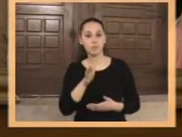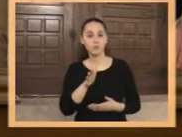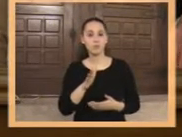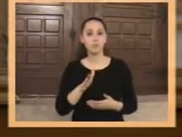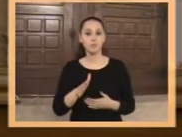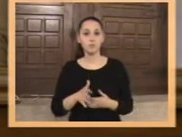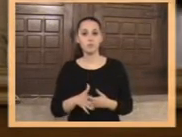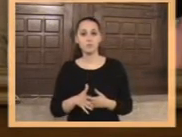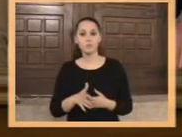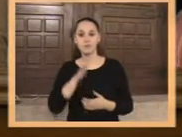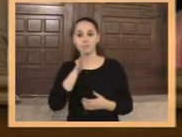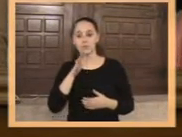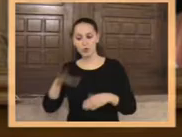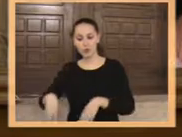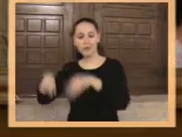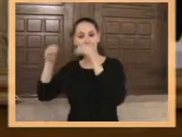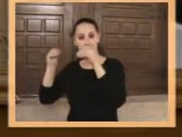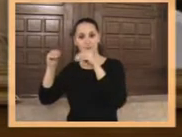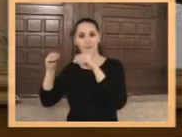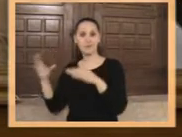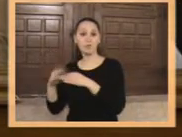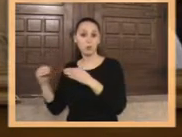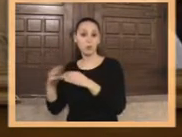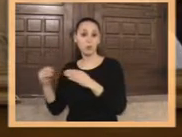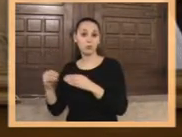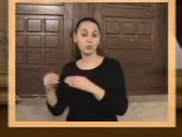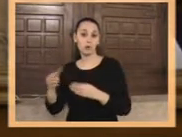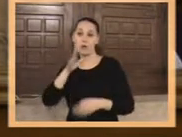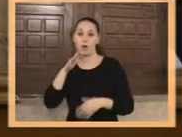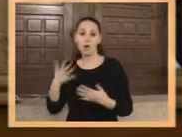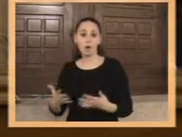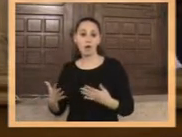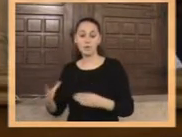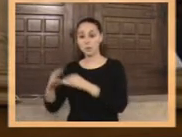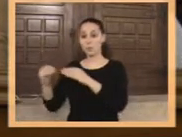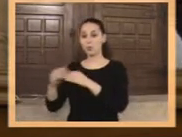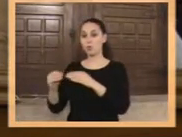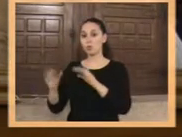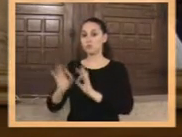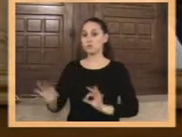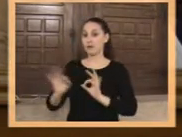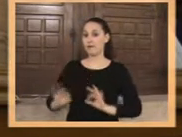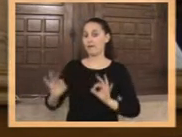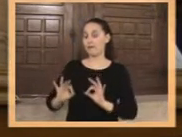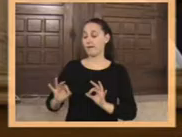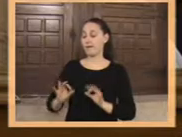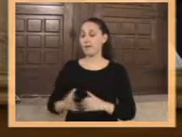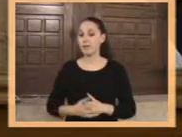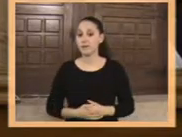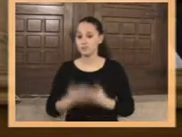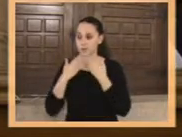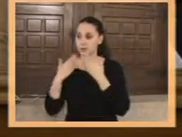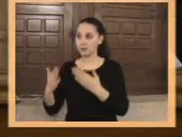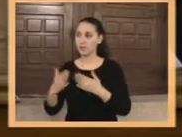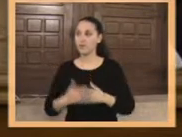dar contenido a un edificio que actualmente no tiene ningún tipo de contenido y de alguna manera también rehabilitar el centro. Muchísimas gracias. A